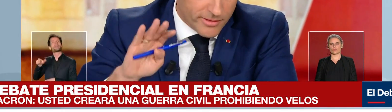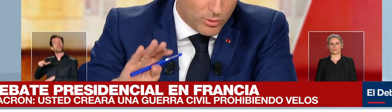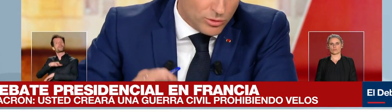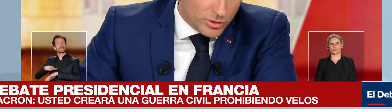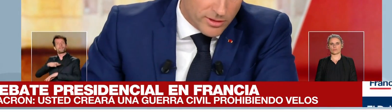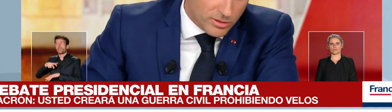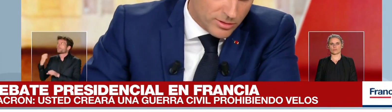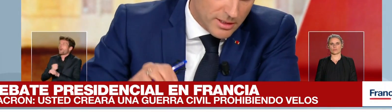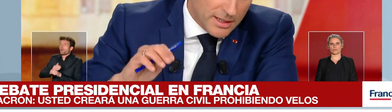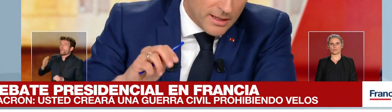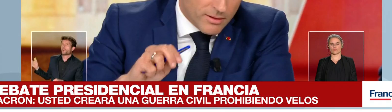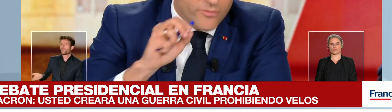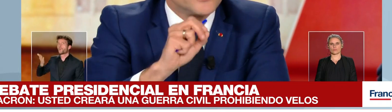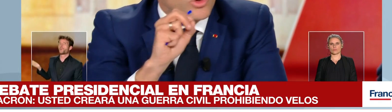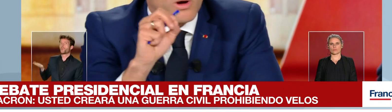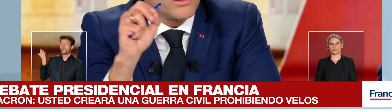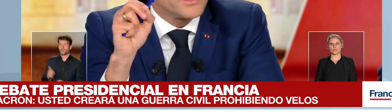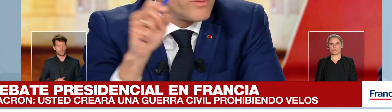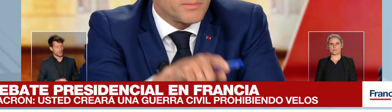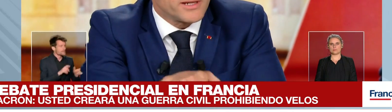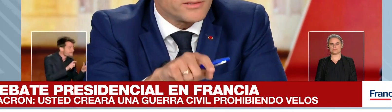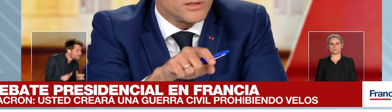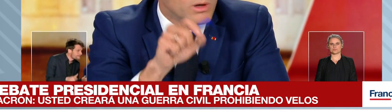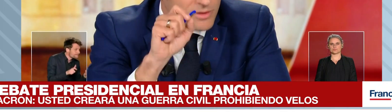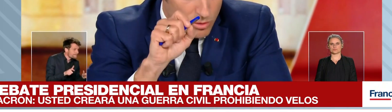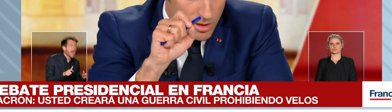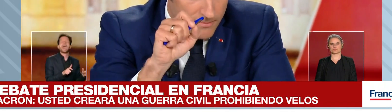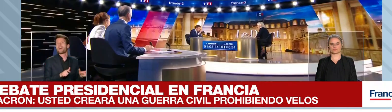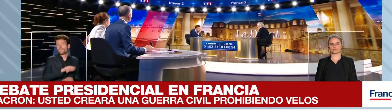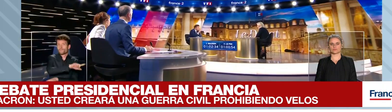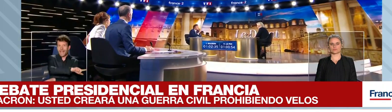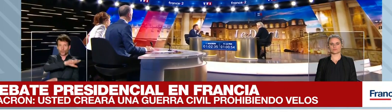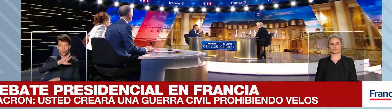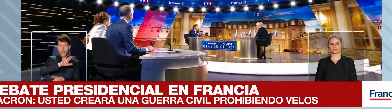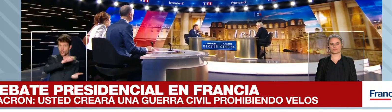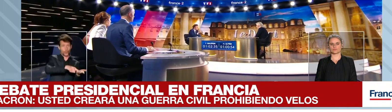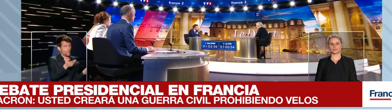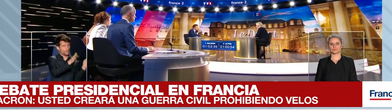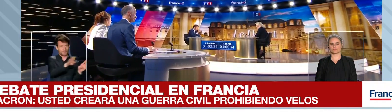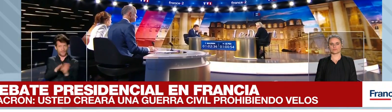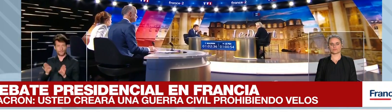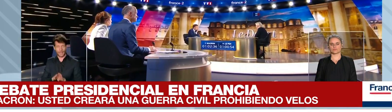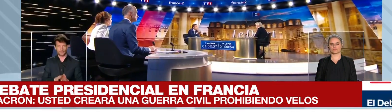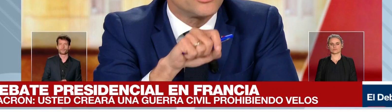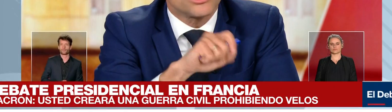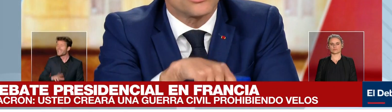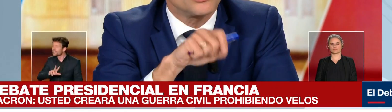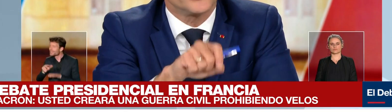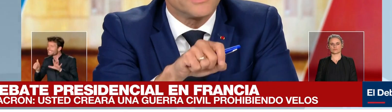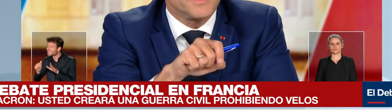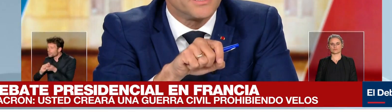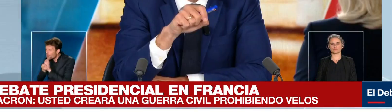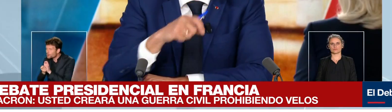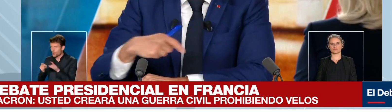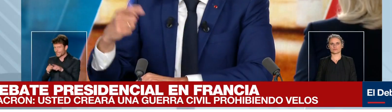hacen un trabajo increíble, debo decirlo con reconocimiento. 23 fueron cerradas, 36 cambiaron y están bajo control.